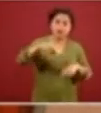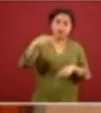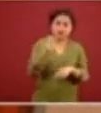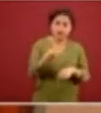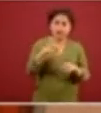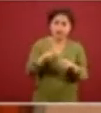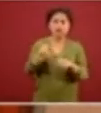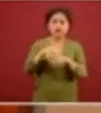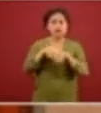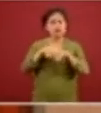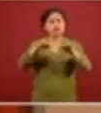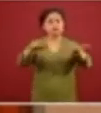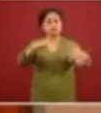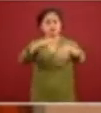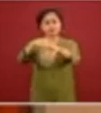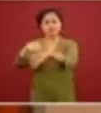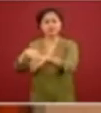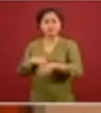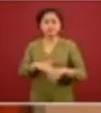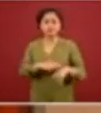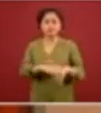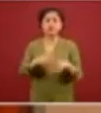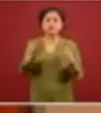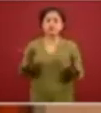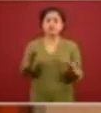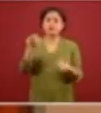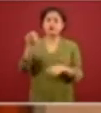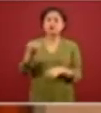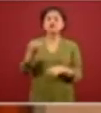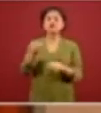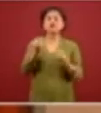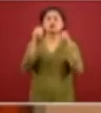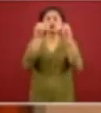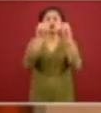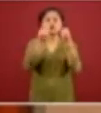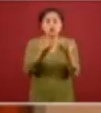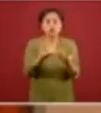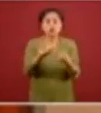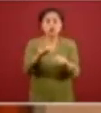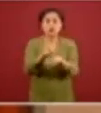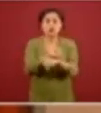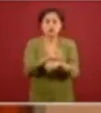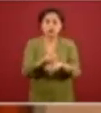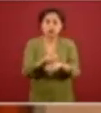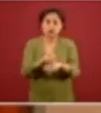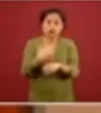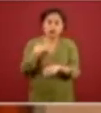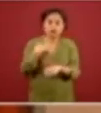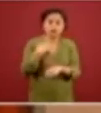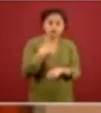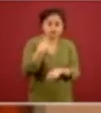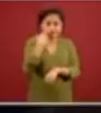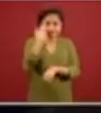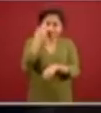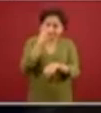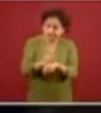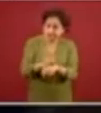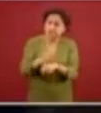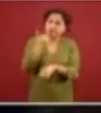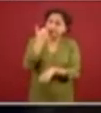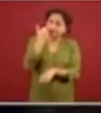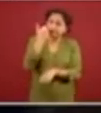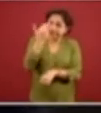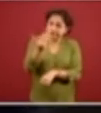momento, de una donación de sangre voluntaria y altruista y que sea de manera repetitiva.